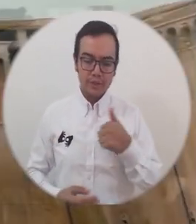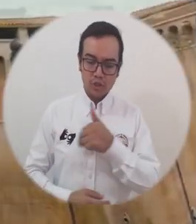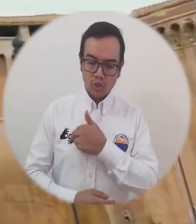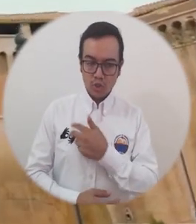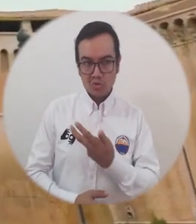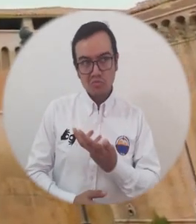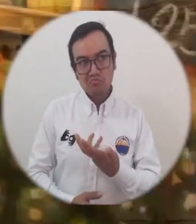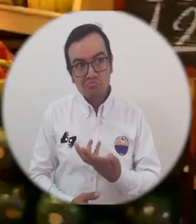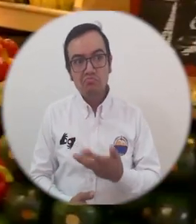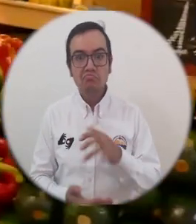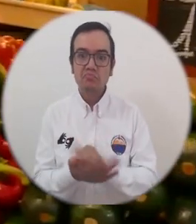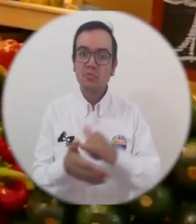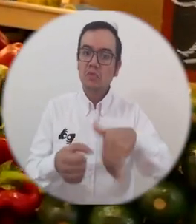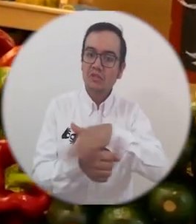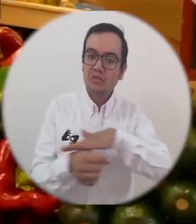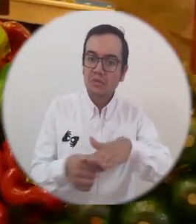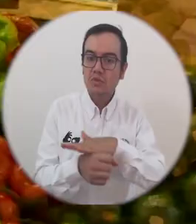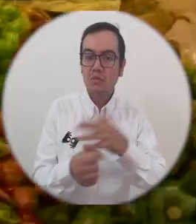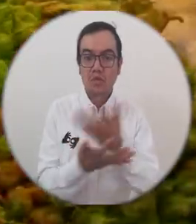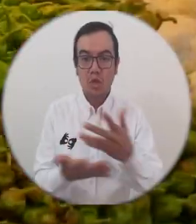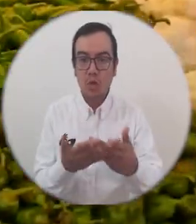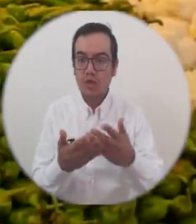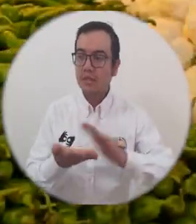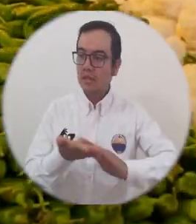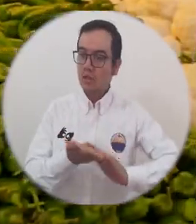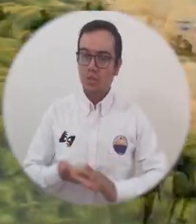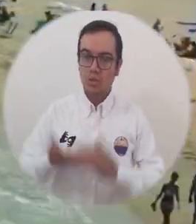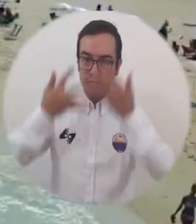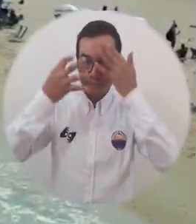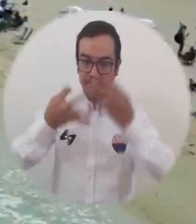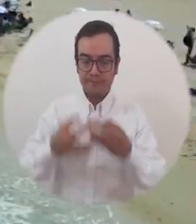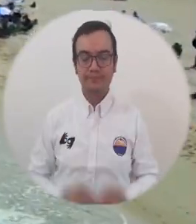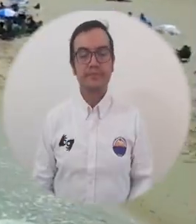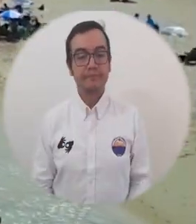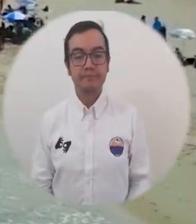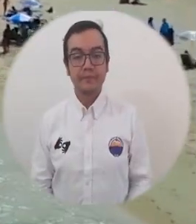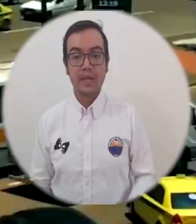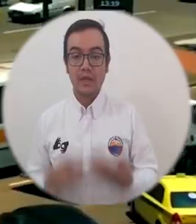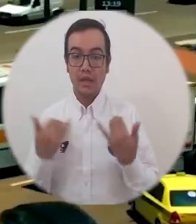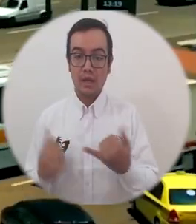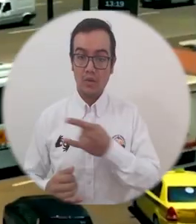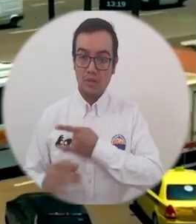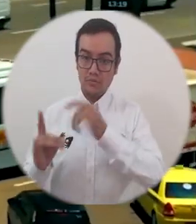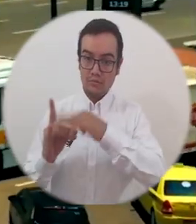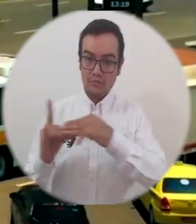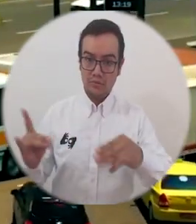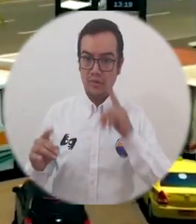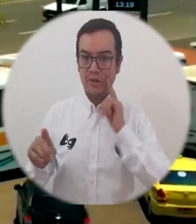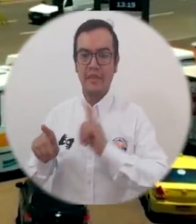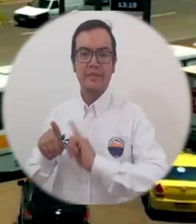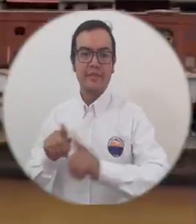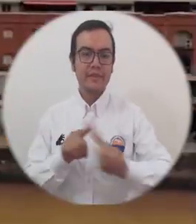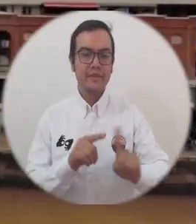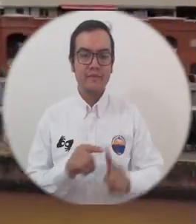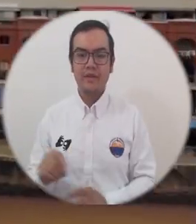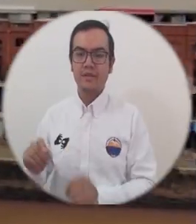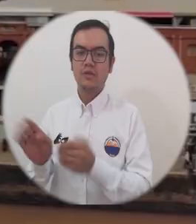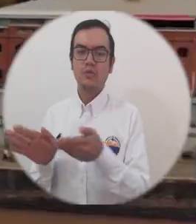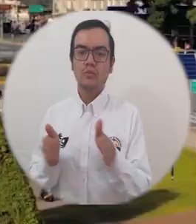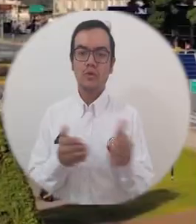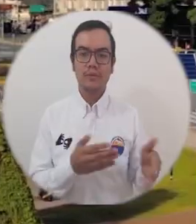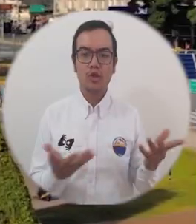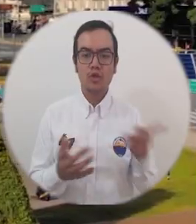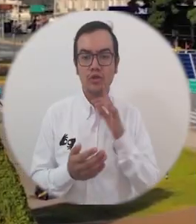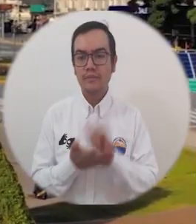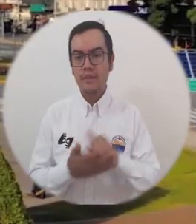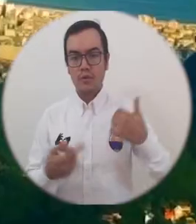podido solventar diferentes necesidades que hemos tenido en este momento ni magdalena cuenta con estudiantes de los diferentes programas académicos